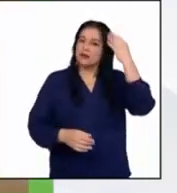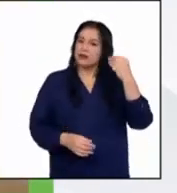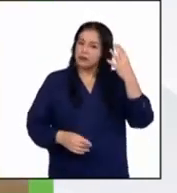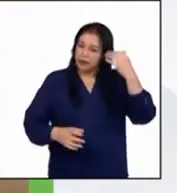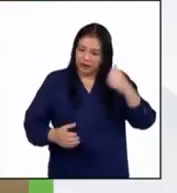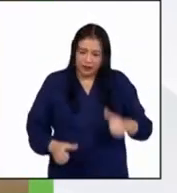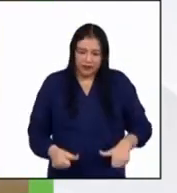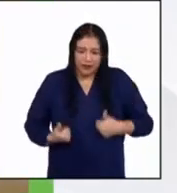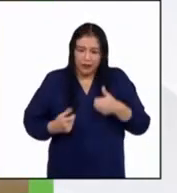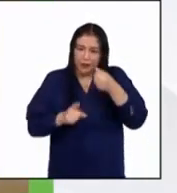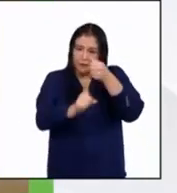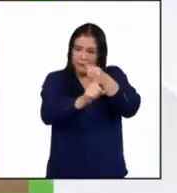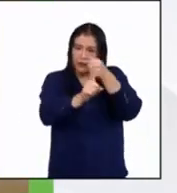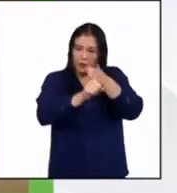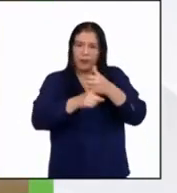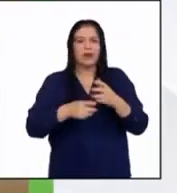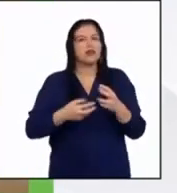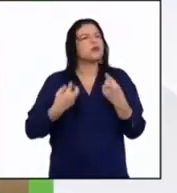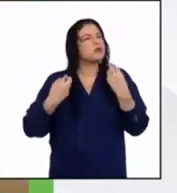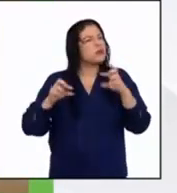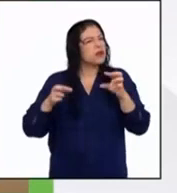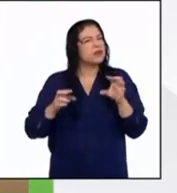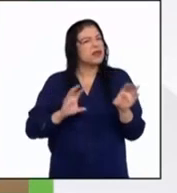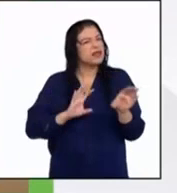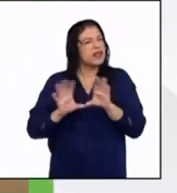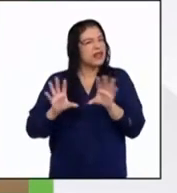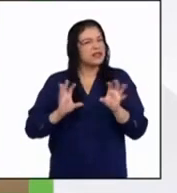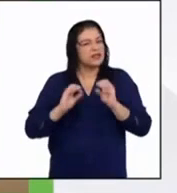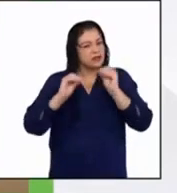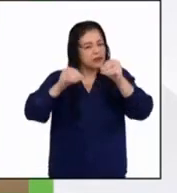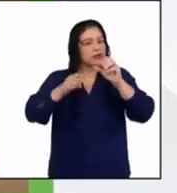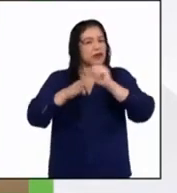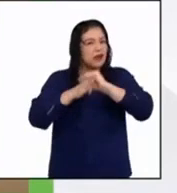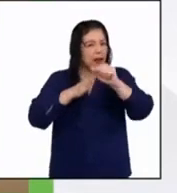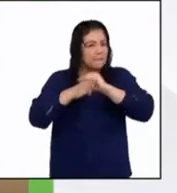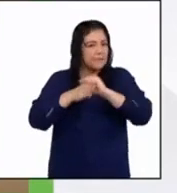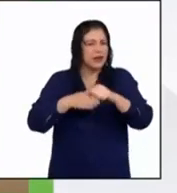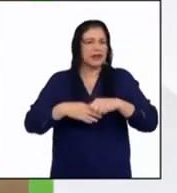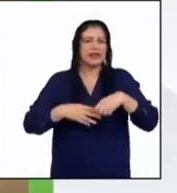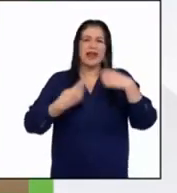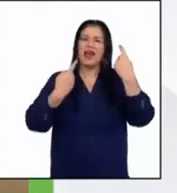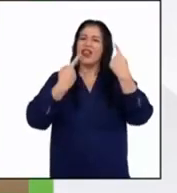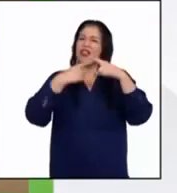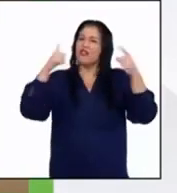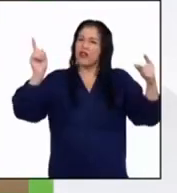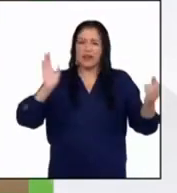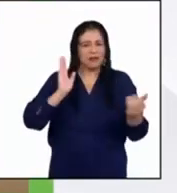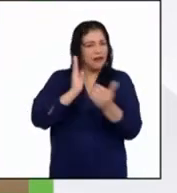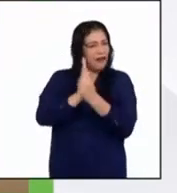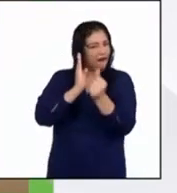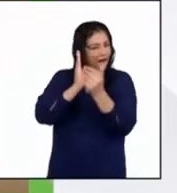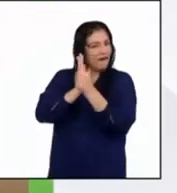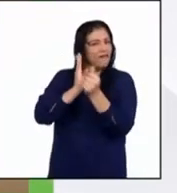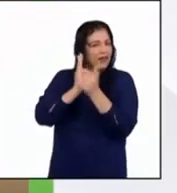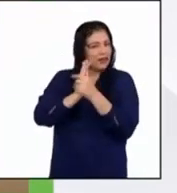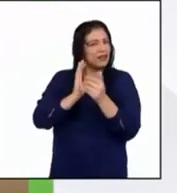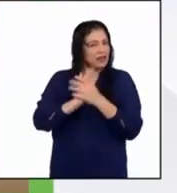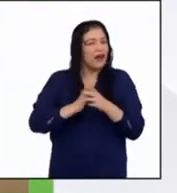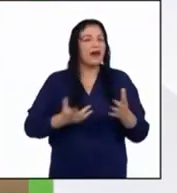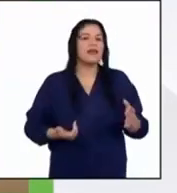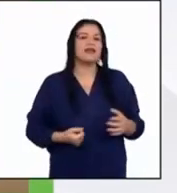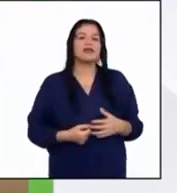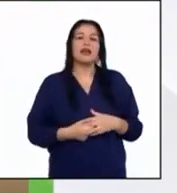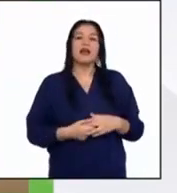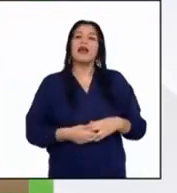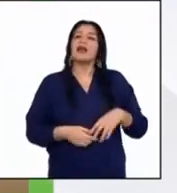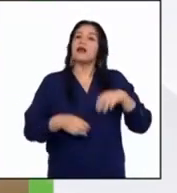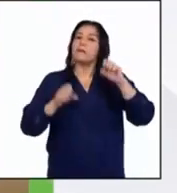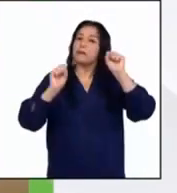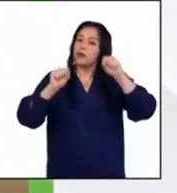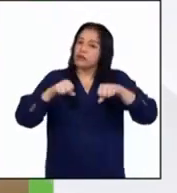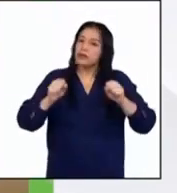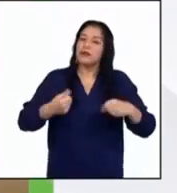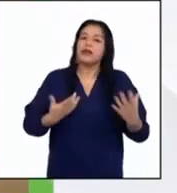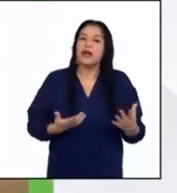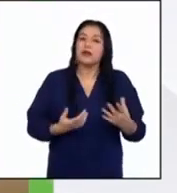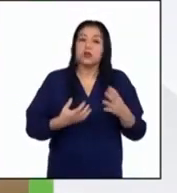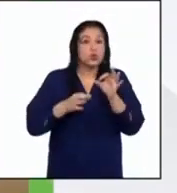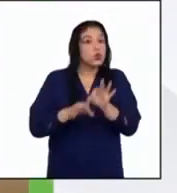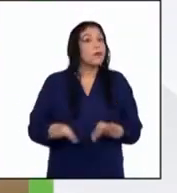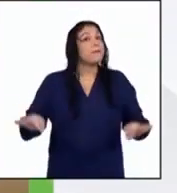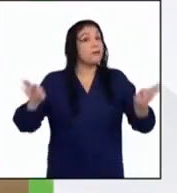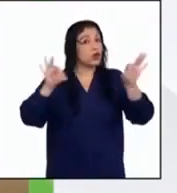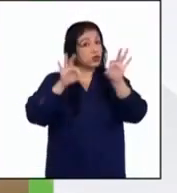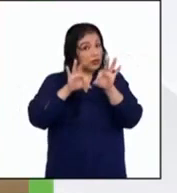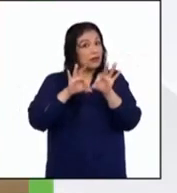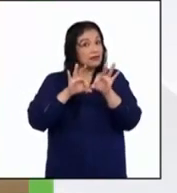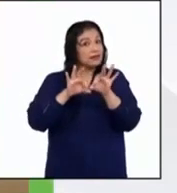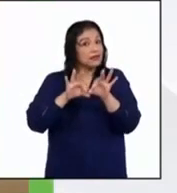vivenciales nos permiten desarrollar y poner en práctica una serie de habilidades y de competencias que son sumamente importantes